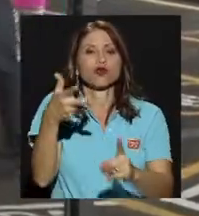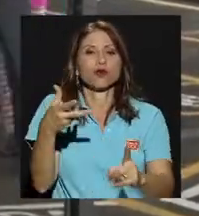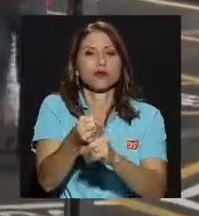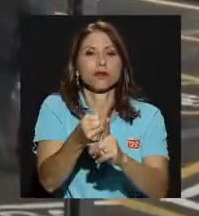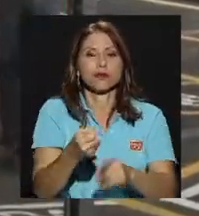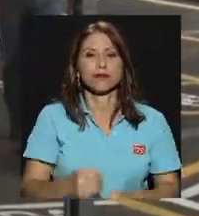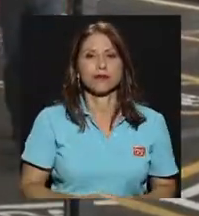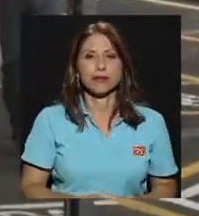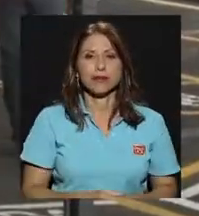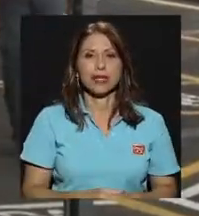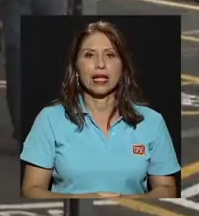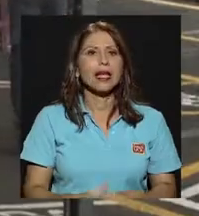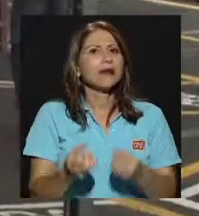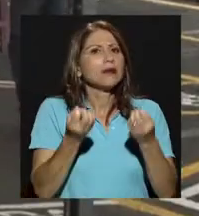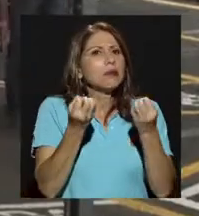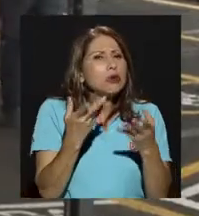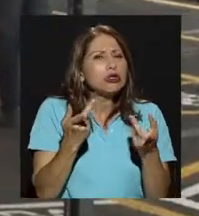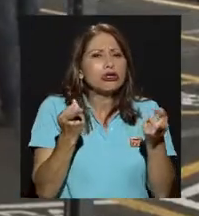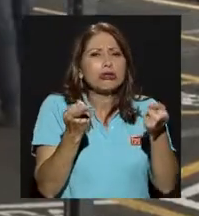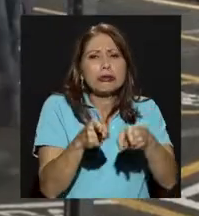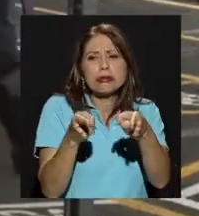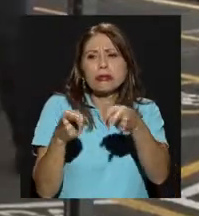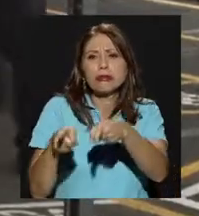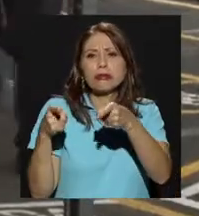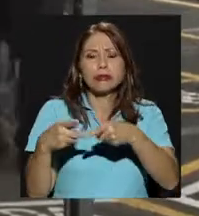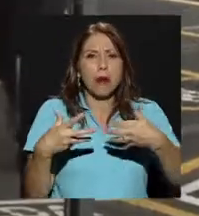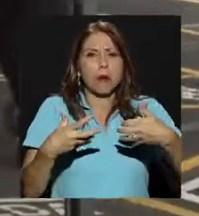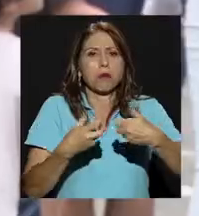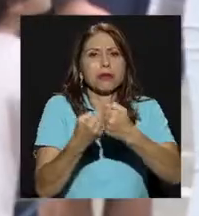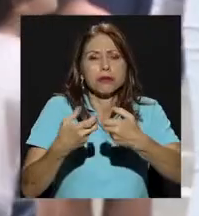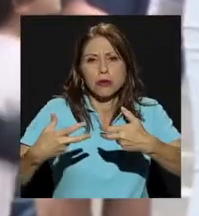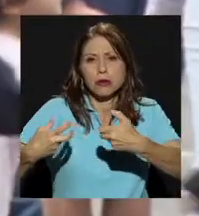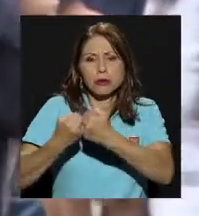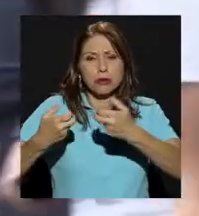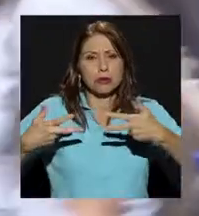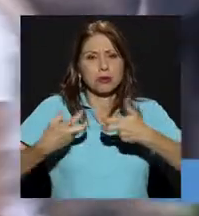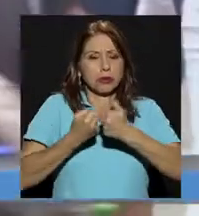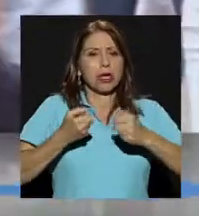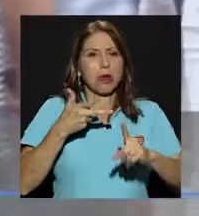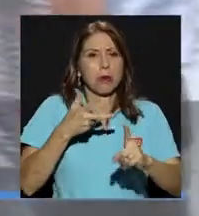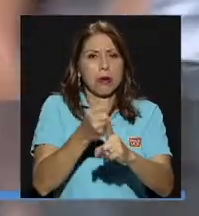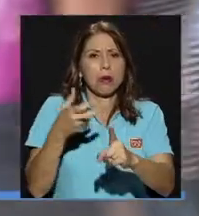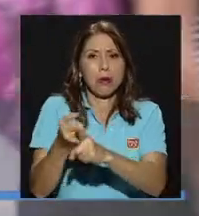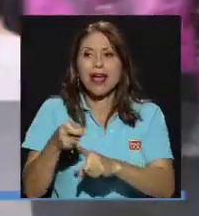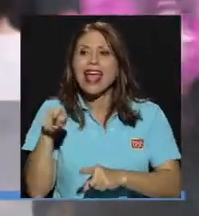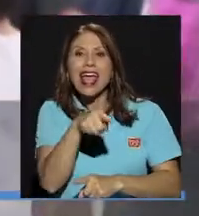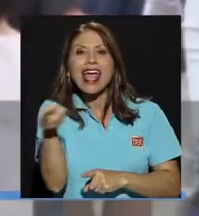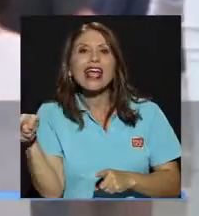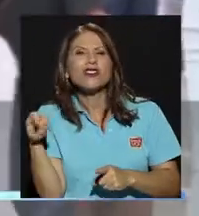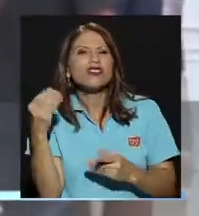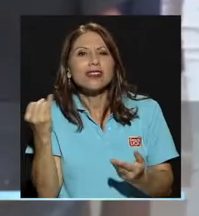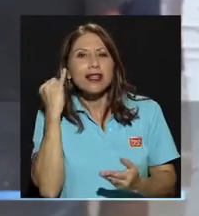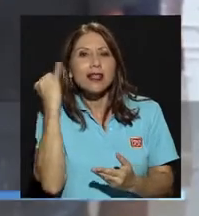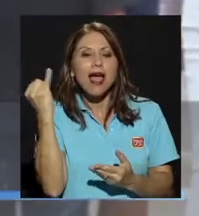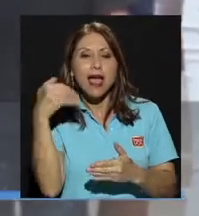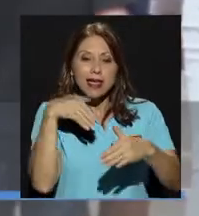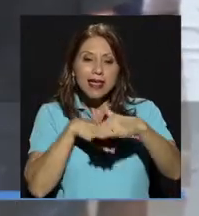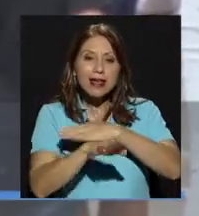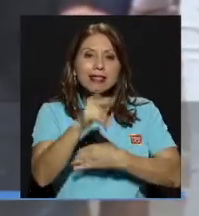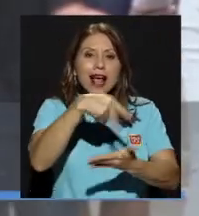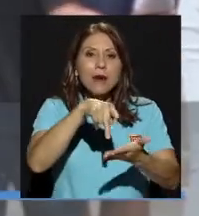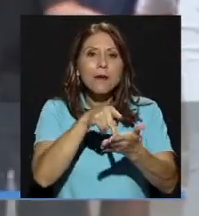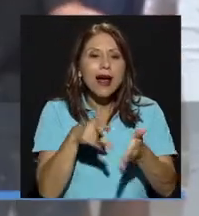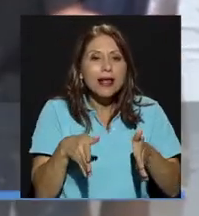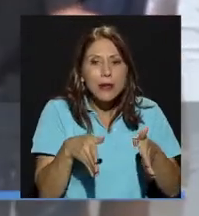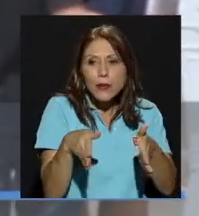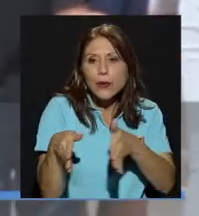tránsito. Tenemos demasiados accidentes actualmente en las carreteras y la idea es que ellos ingresen al parque vial a compartir de